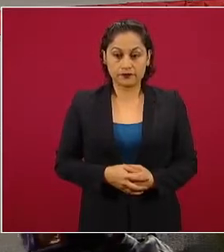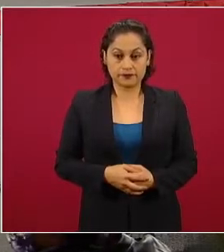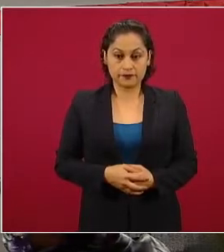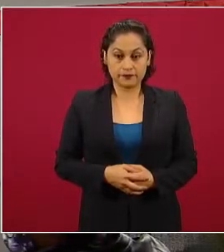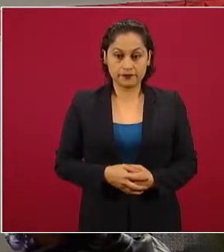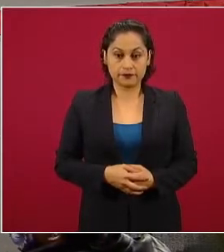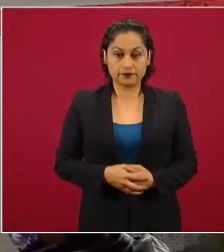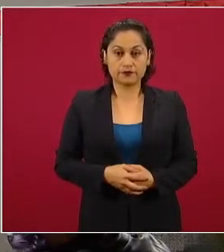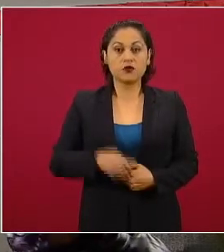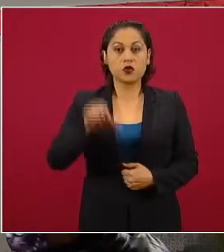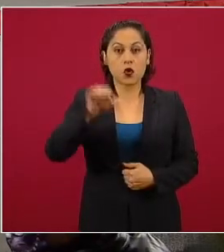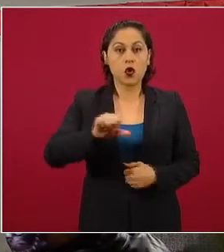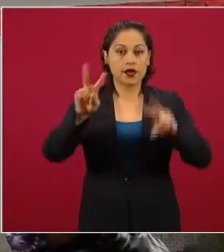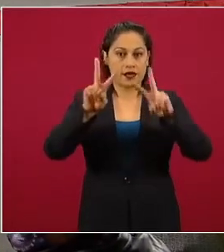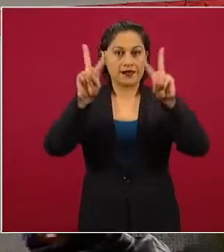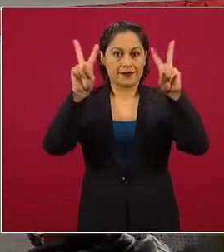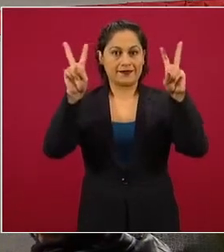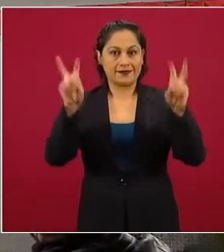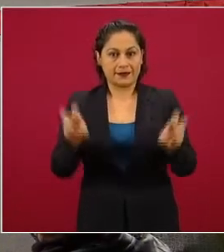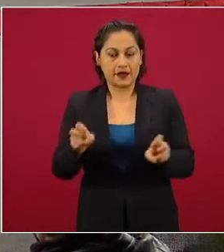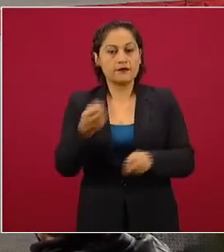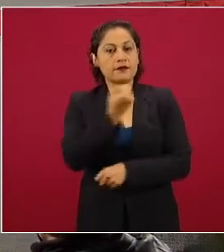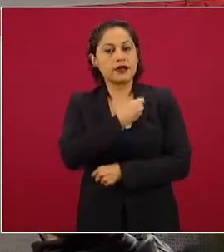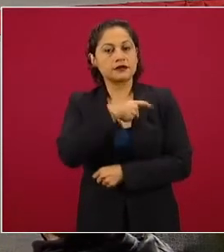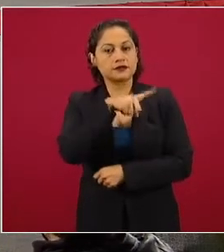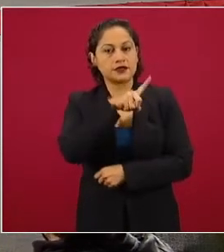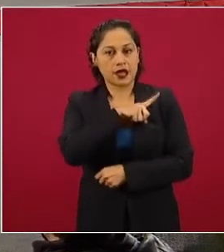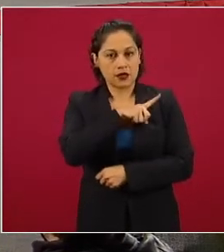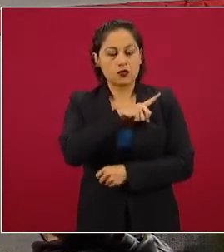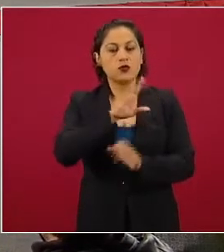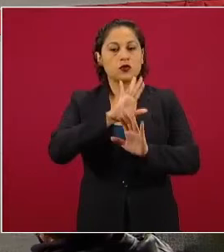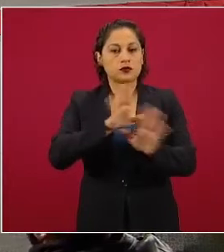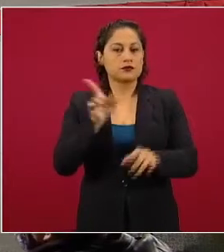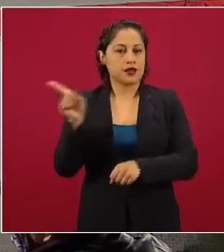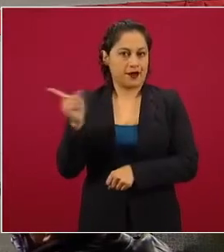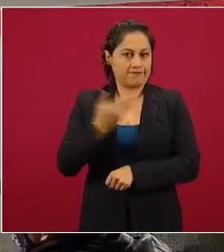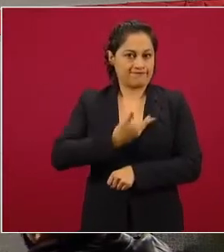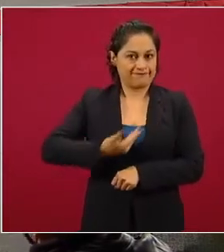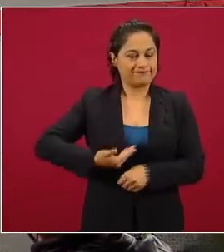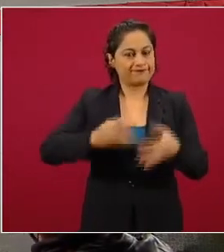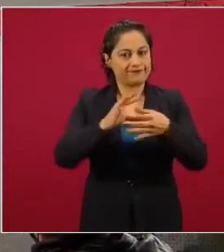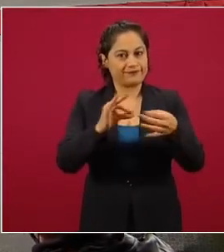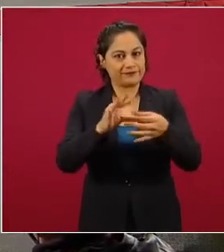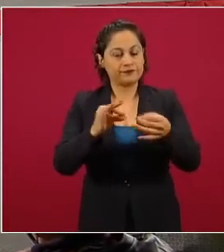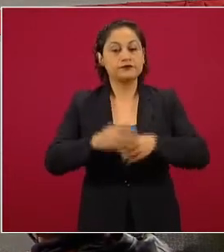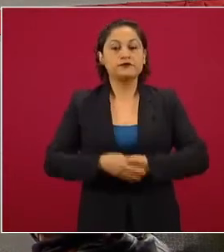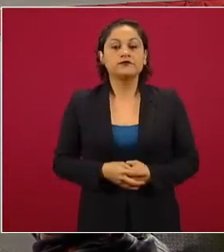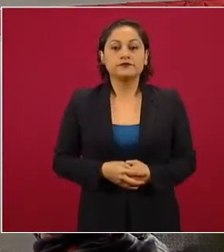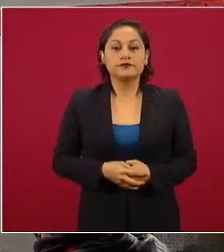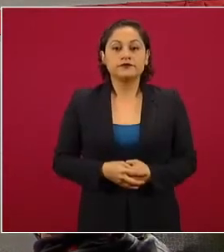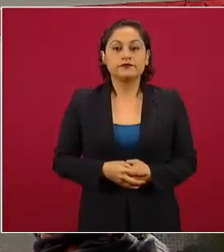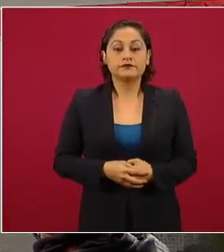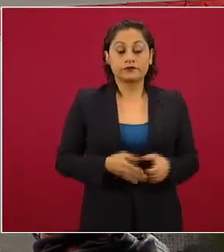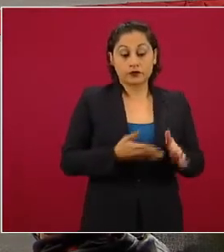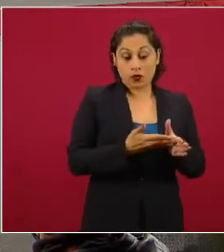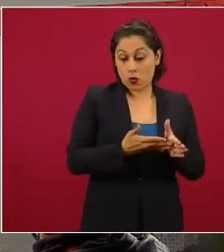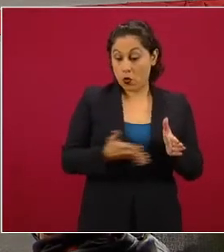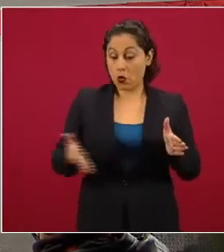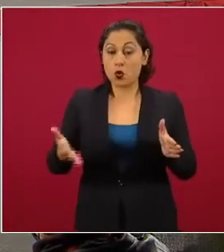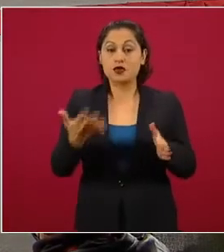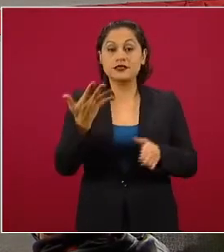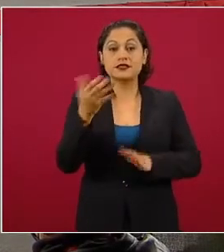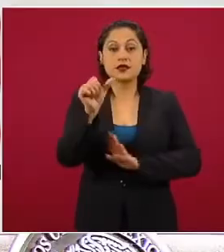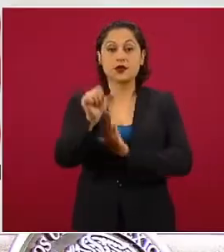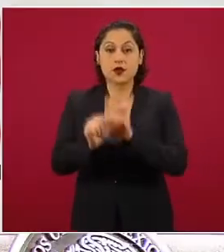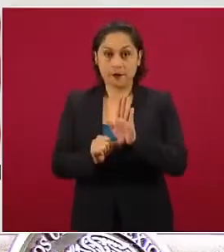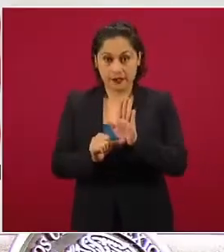Hoy en el Pulso de la Salud, como ya informó el presidente, a 5 meses de estar en la fase 3 de la pandemia